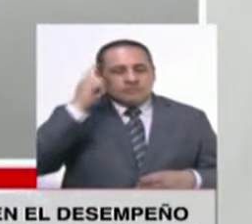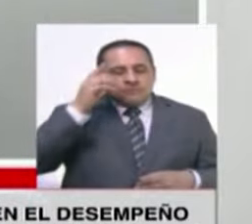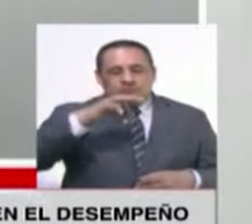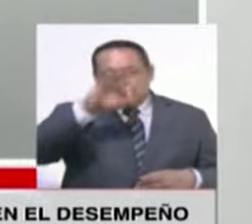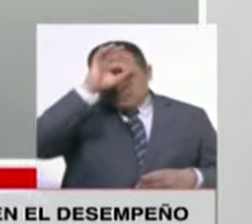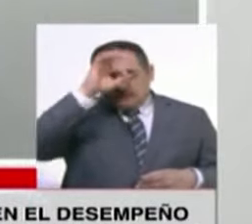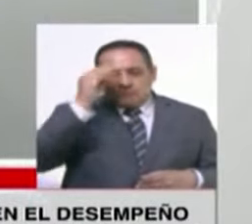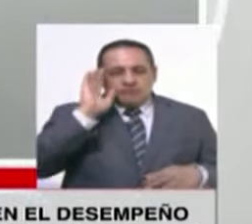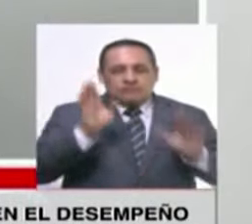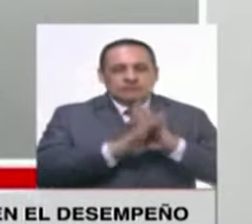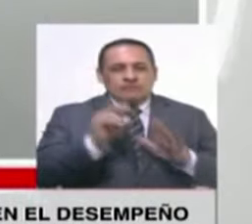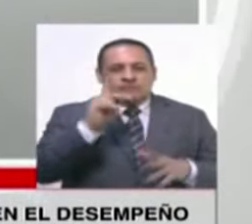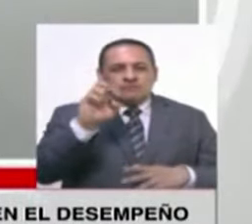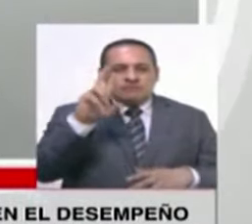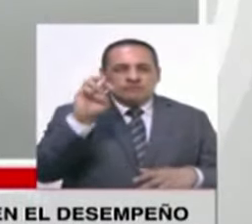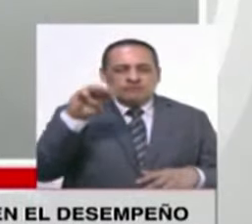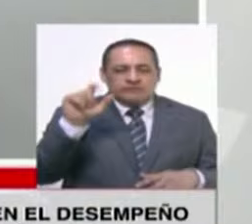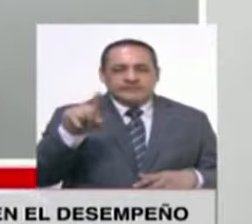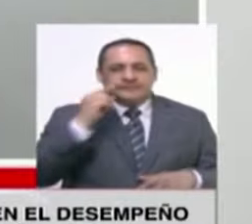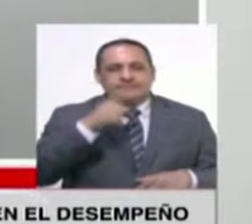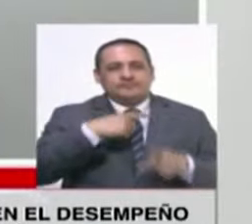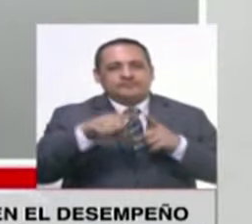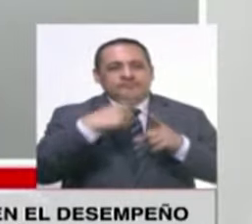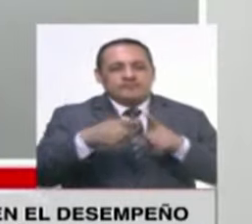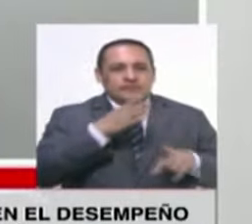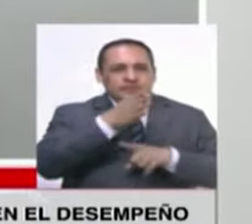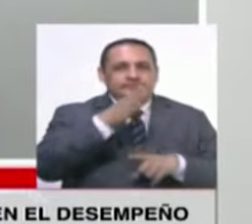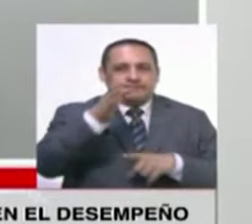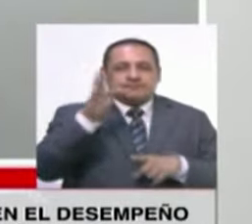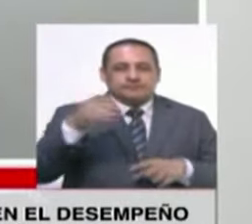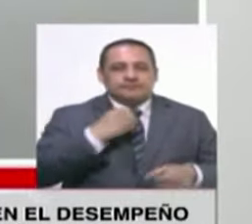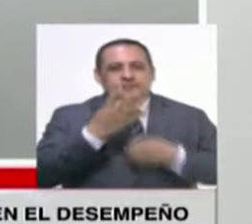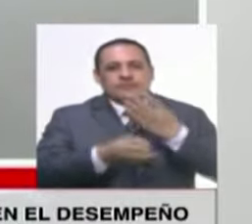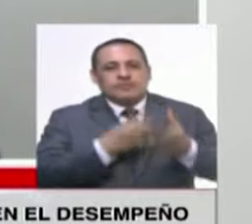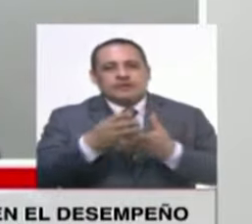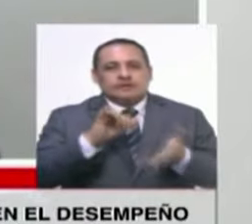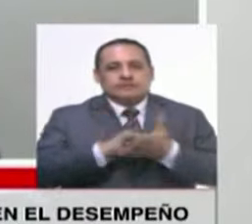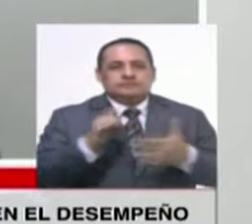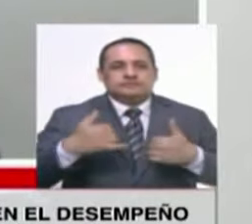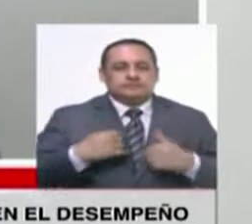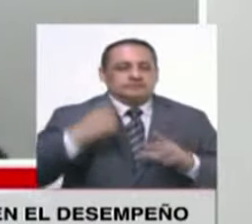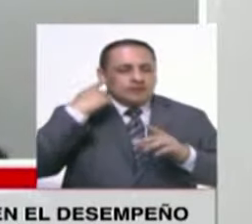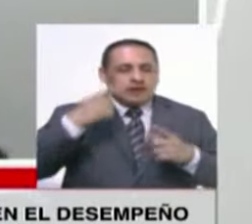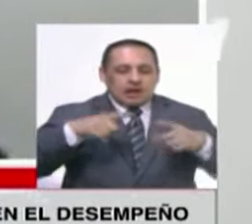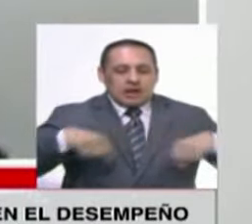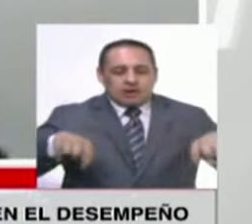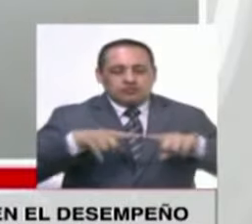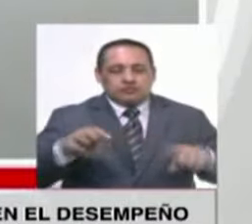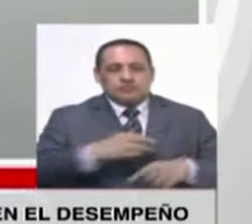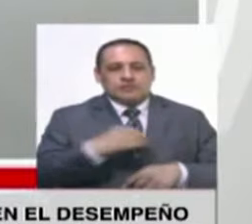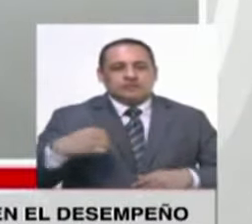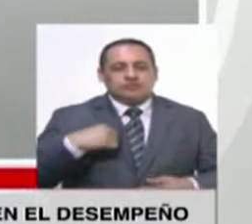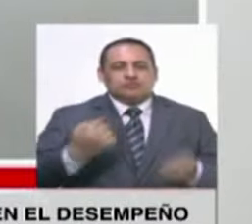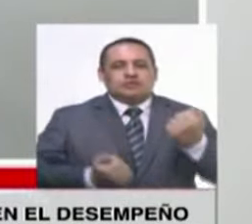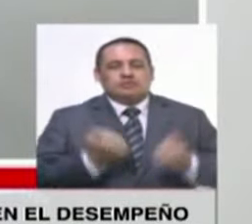no como la señora Carolina López va por todos los medios pregonando que tiene audio del ministro de Transportes, que tiene audio